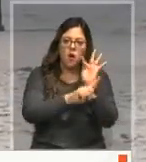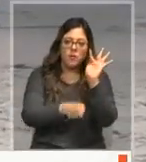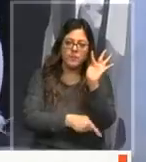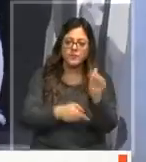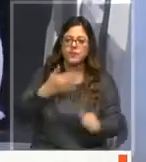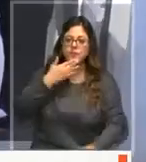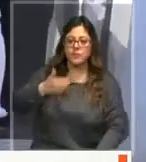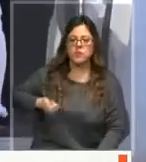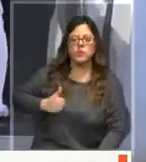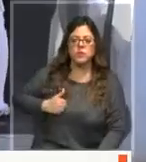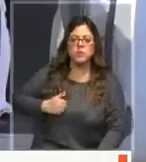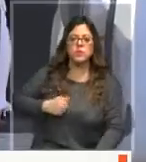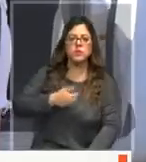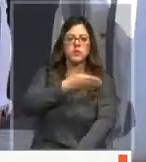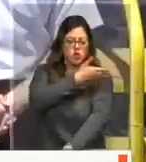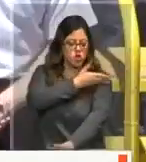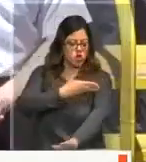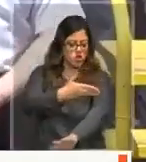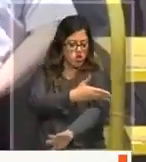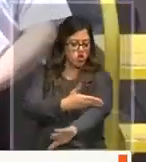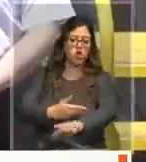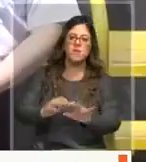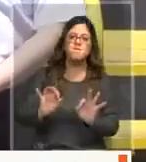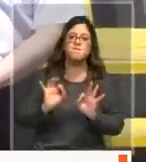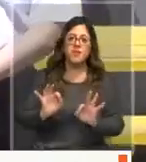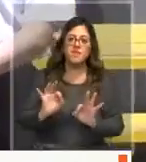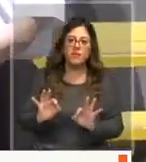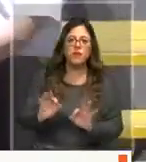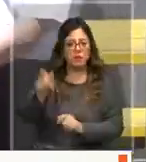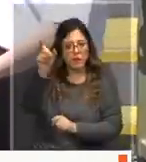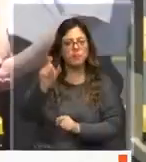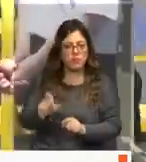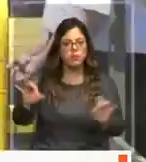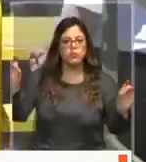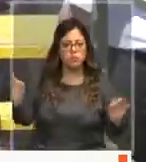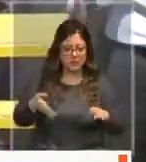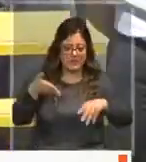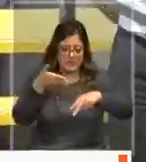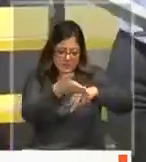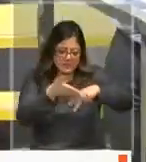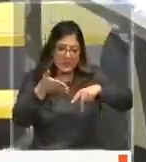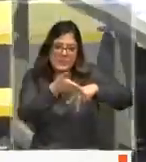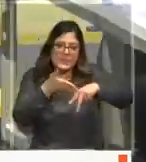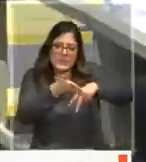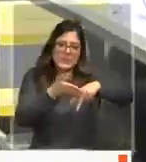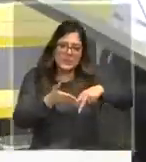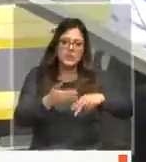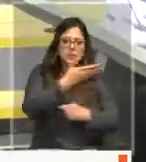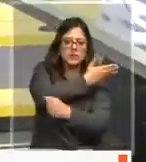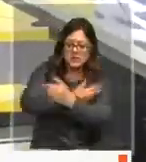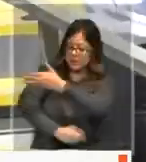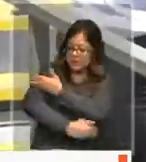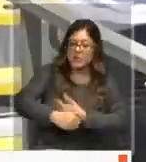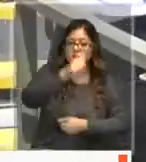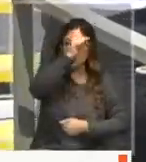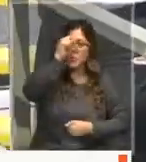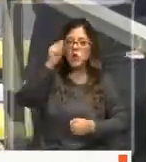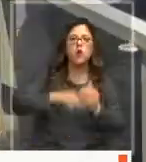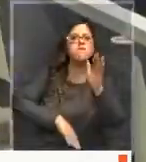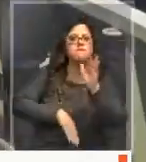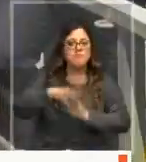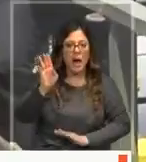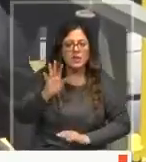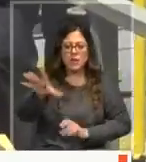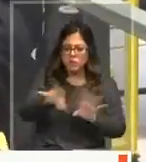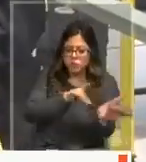policías. Cortes perfectos que avalaban la intervención humana para desmembrar el cuerpo de la víctima. El domingo aparecieron más vestigios que la